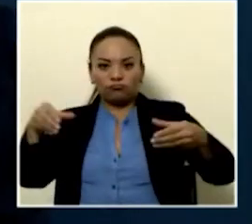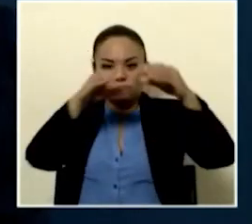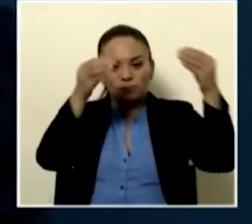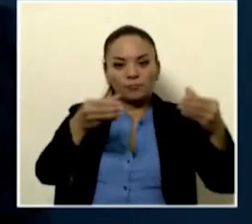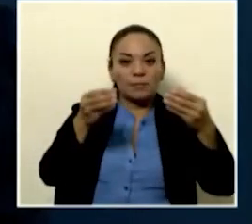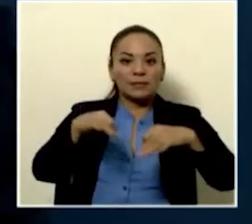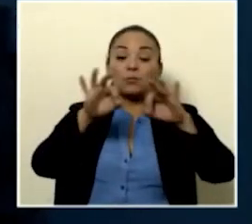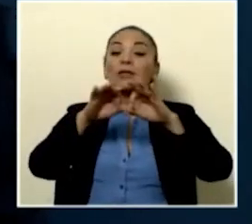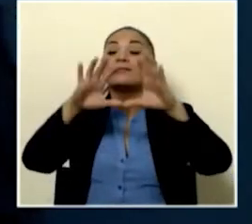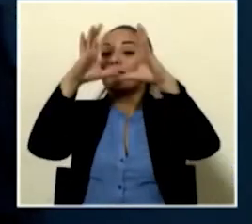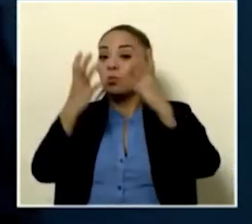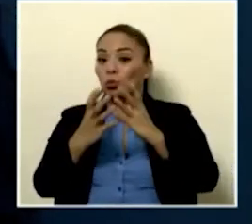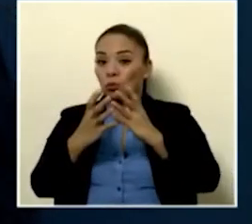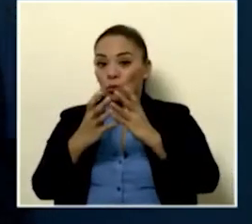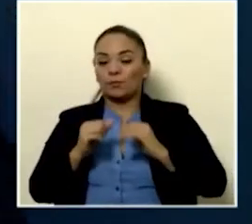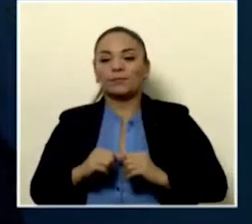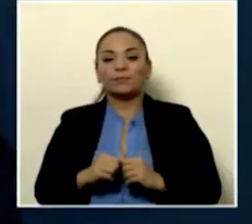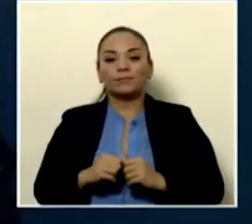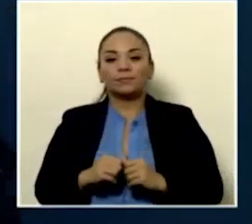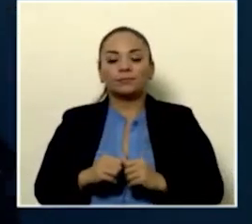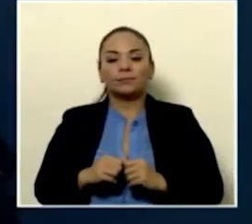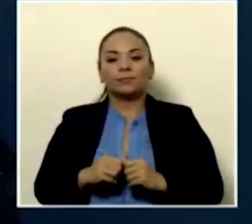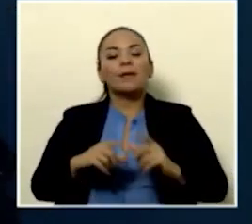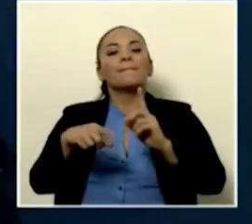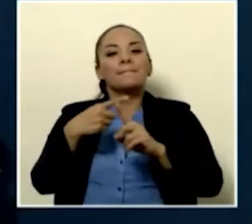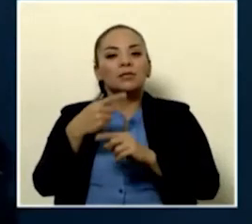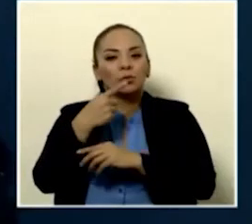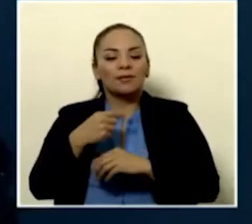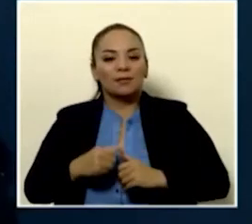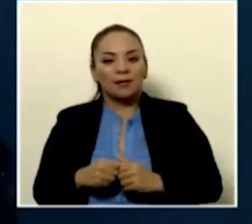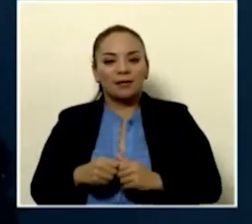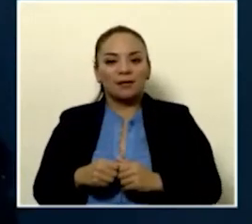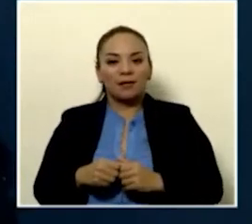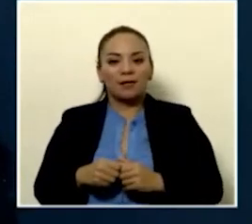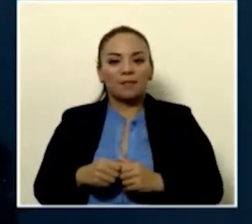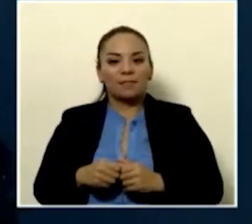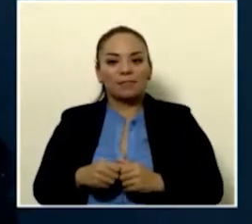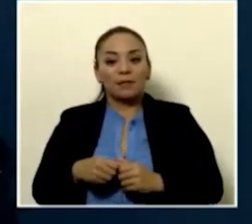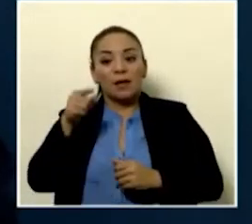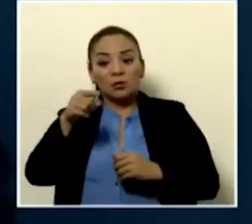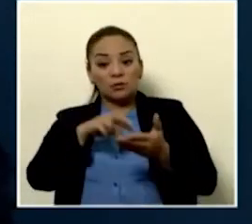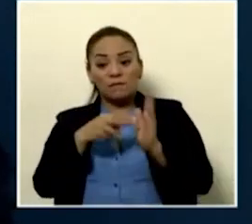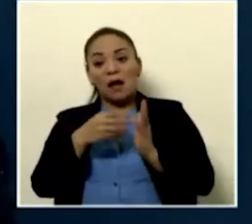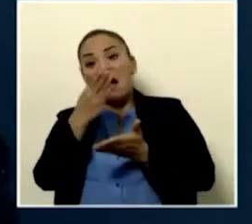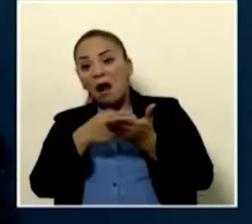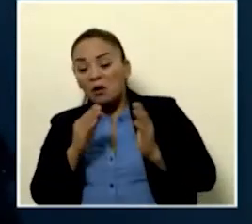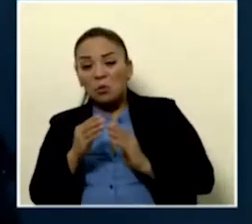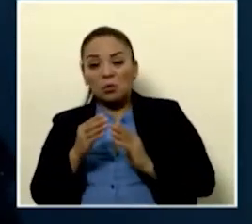más importantes en el mundo. Y además, como les dije, estos no son términos de referencia que alguien puso